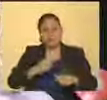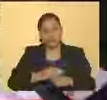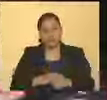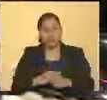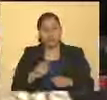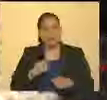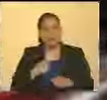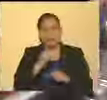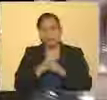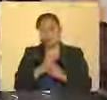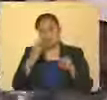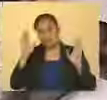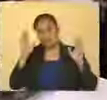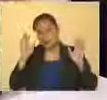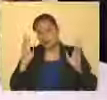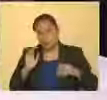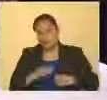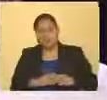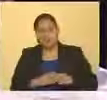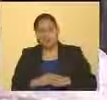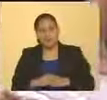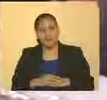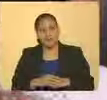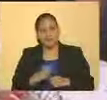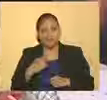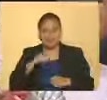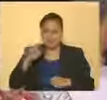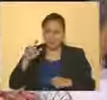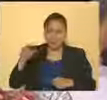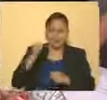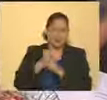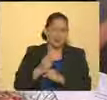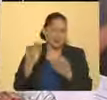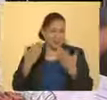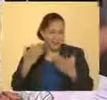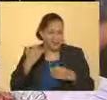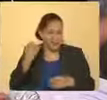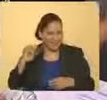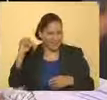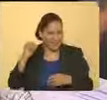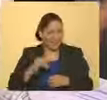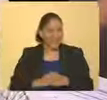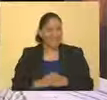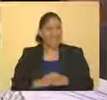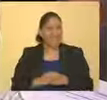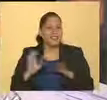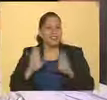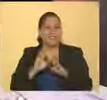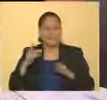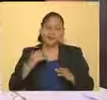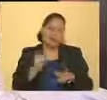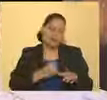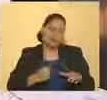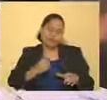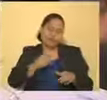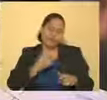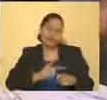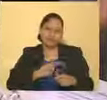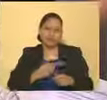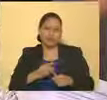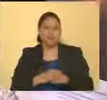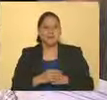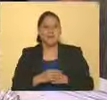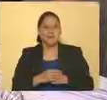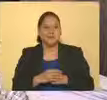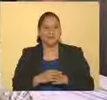sufriendo aquí. Uno sufre. No, yo no te veo nada de sufrimiento, ¿eh? Yo tampoco, yo veo que ¿eh? Estás disfrutando ya veo que mucho hasta la